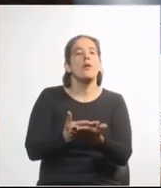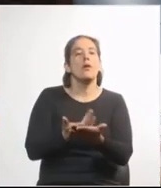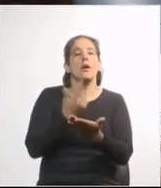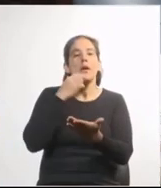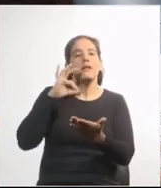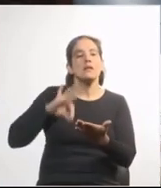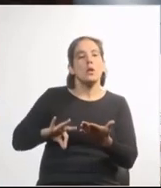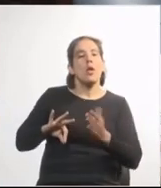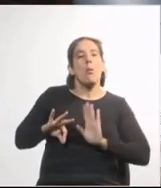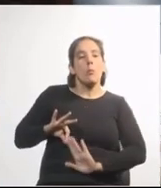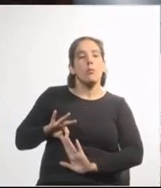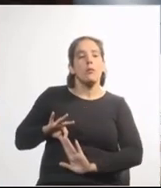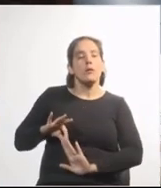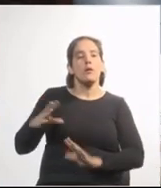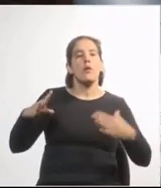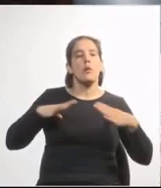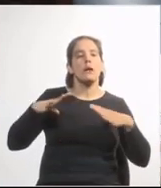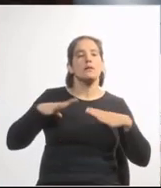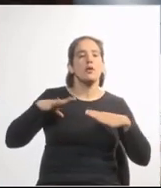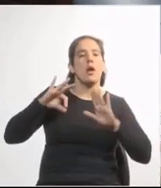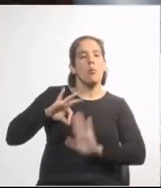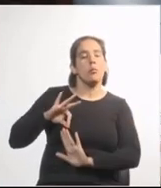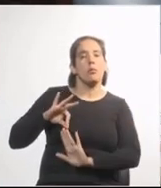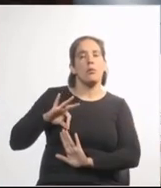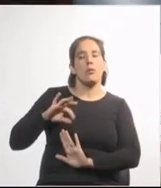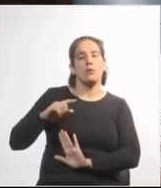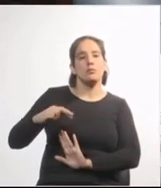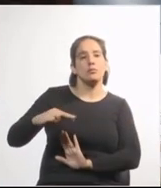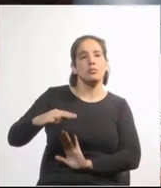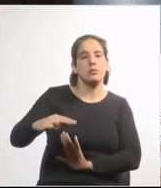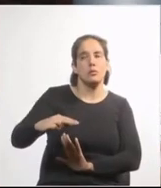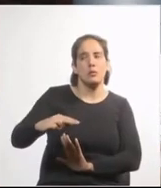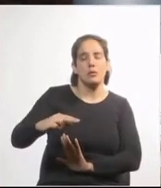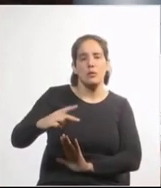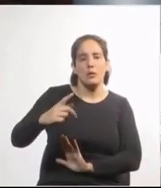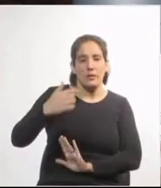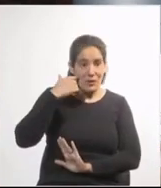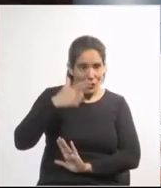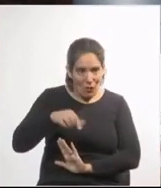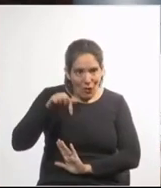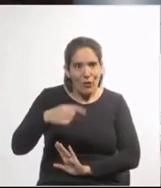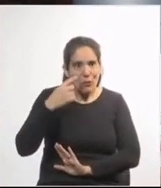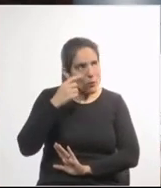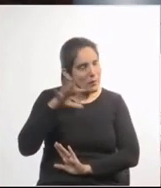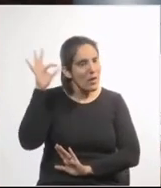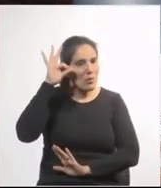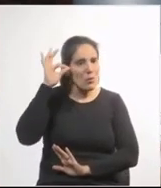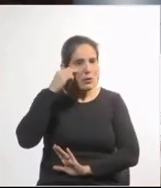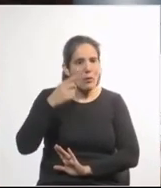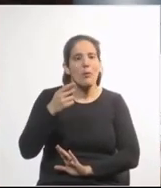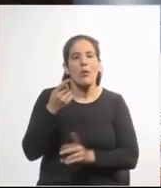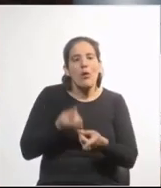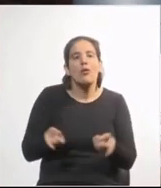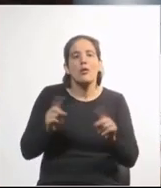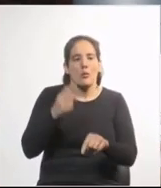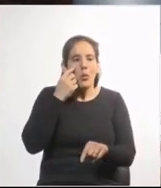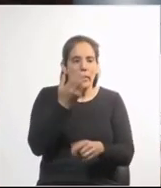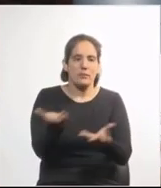congelar salarios y jubilaciones y que ratifica hoy en la Cámara de Diputados la economista Marcela